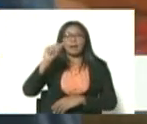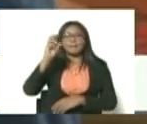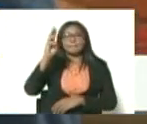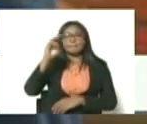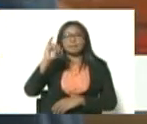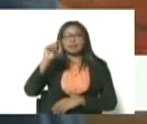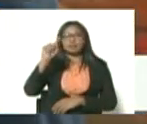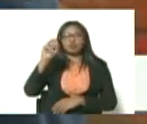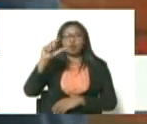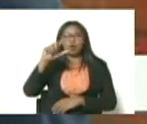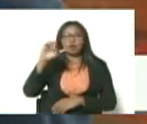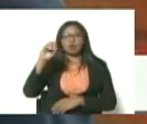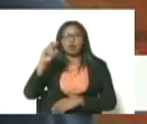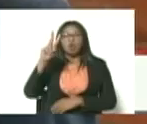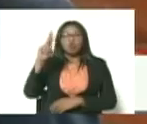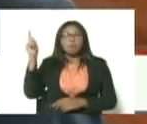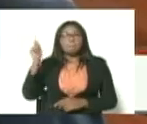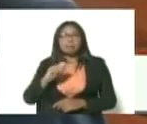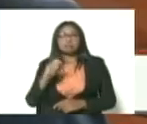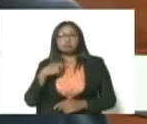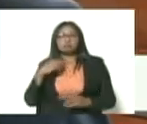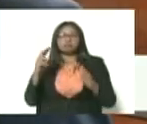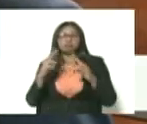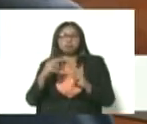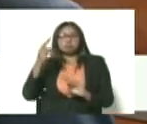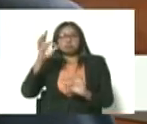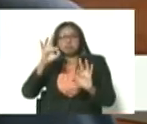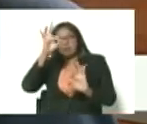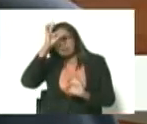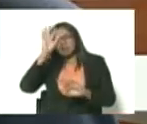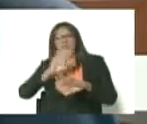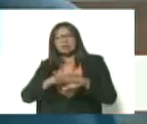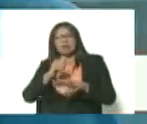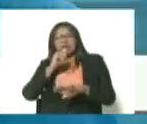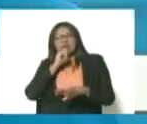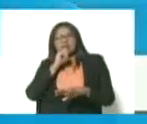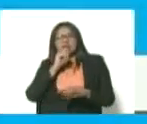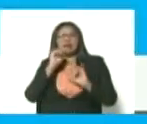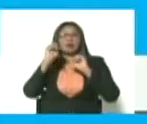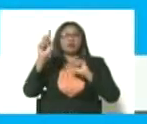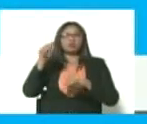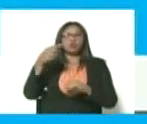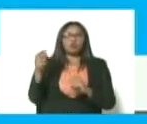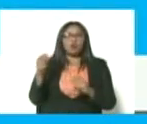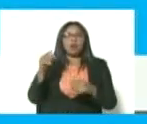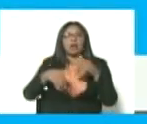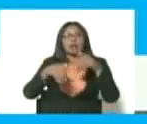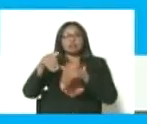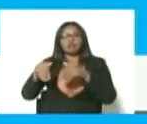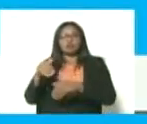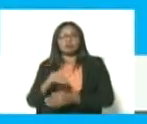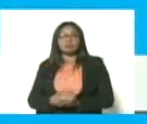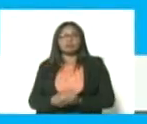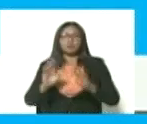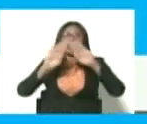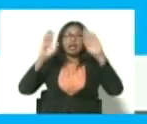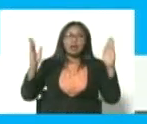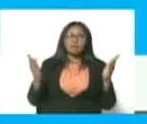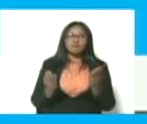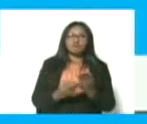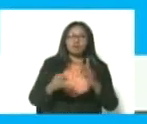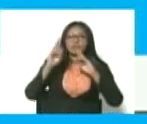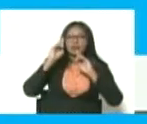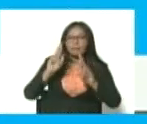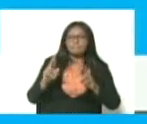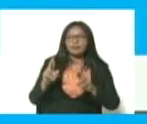los dos meses en donde no se sabía quién había ganado las elecciones. No, el mundo del siglo XXI tiene que ser el mundo del respeto a